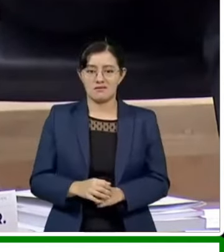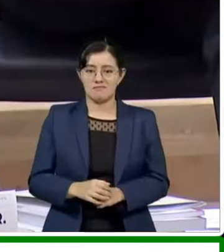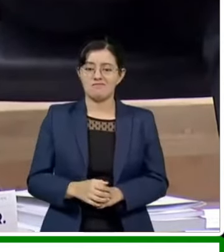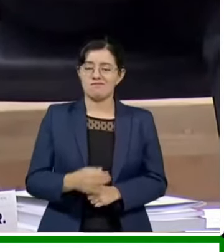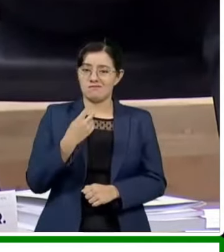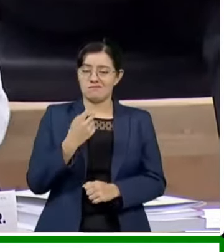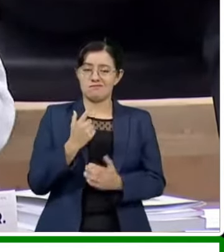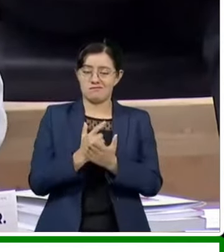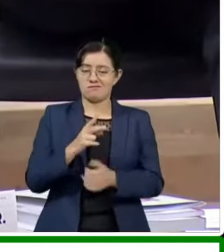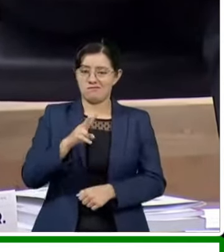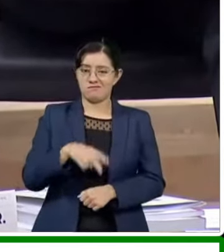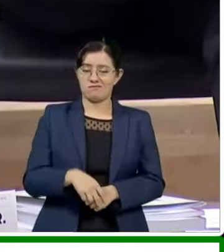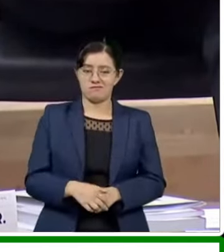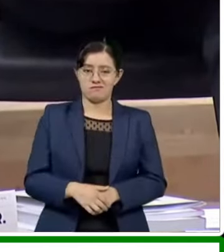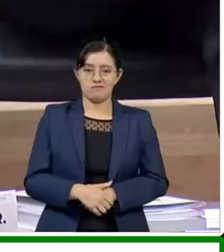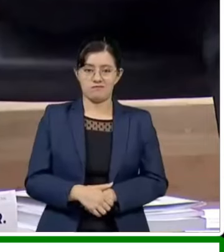muy delicado.